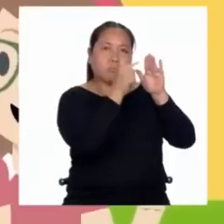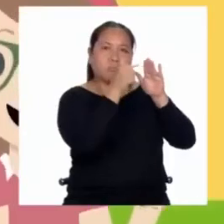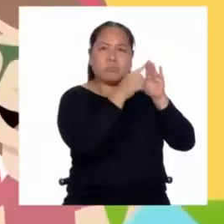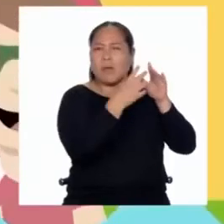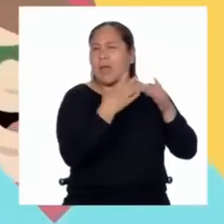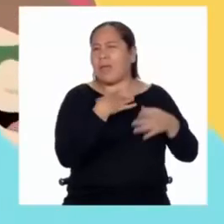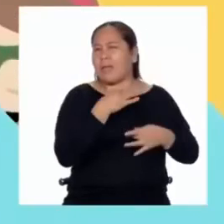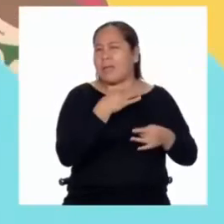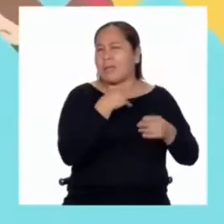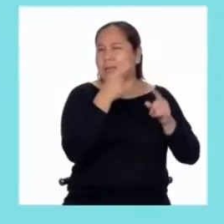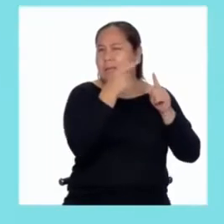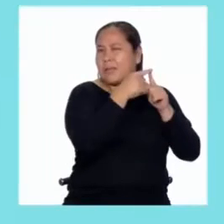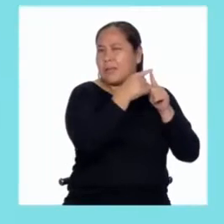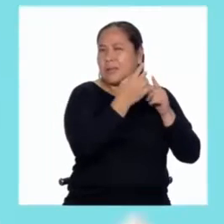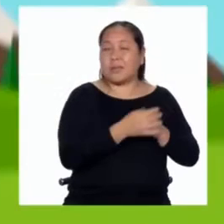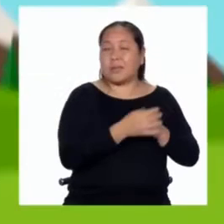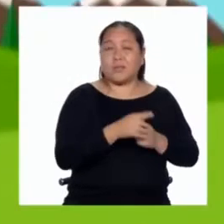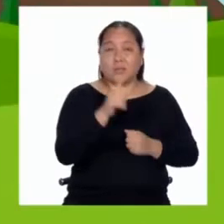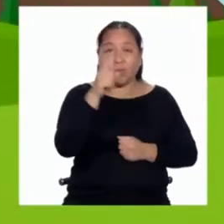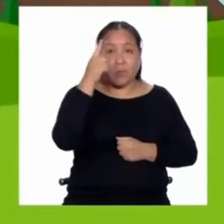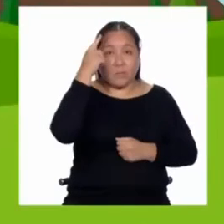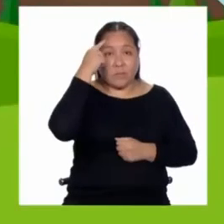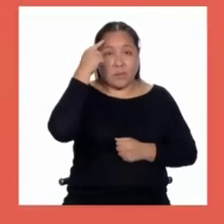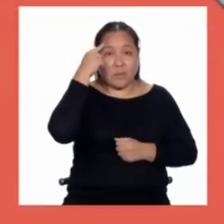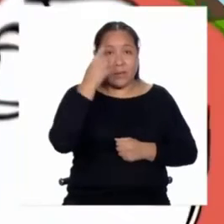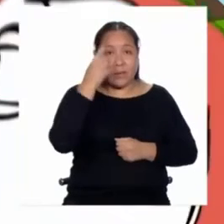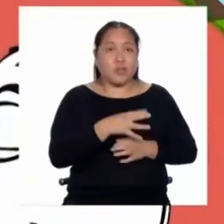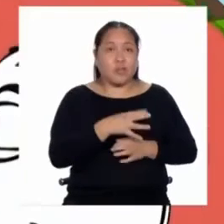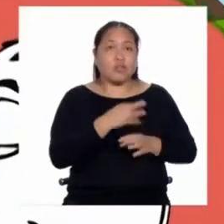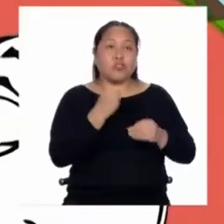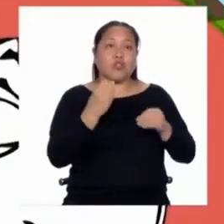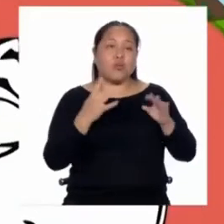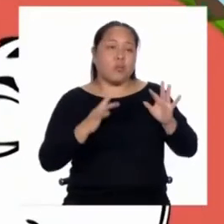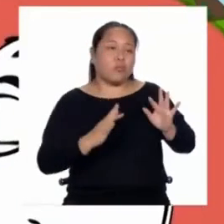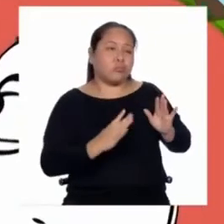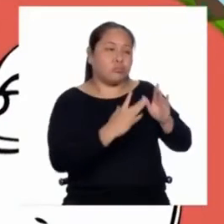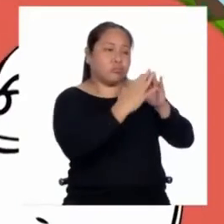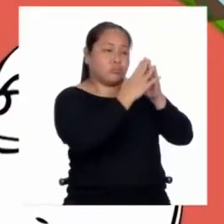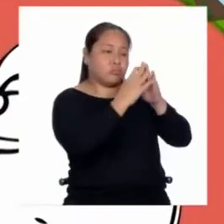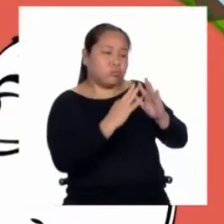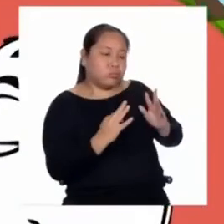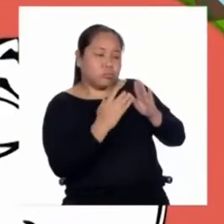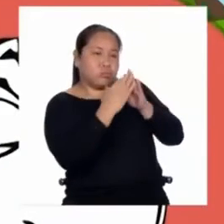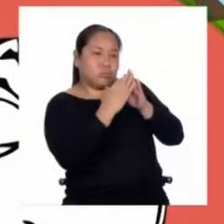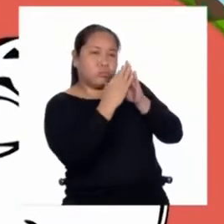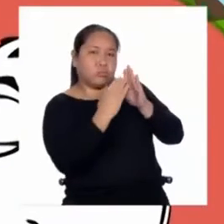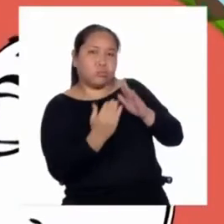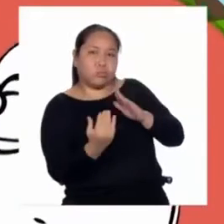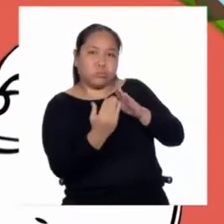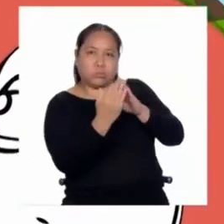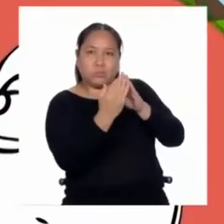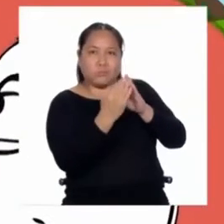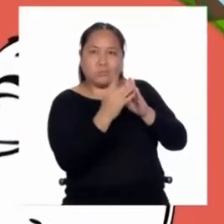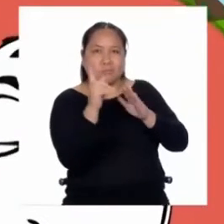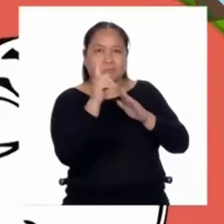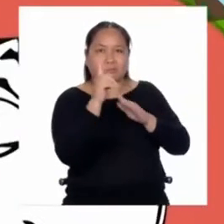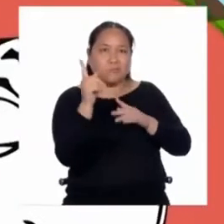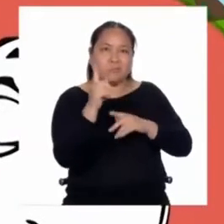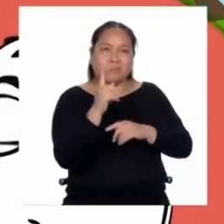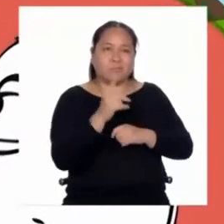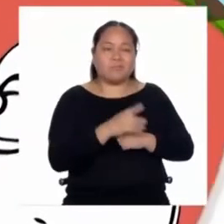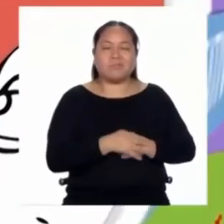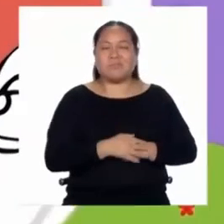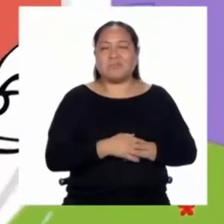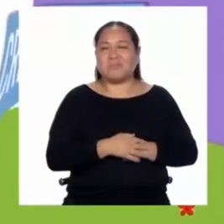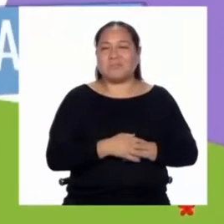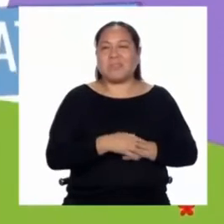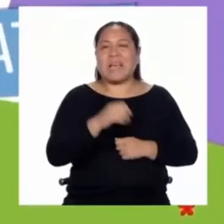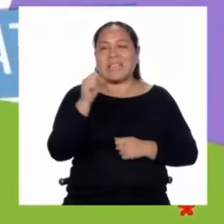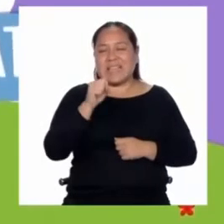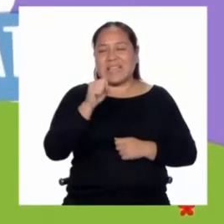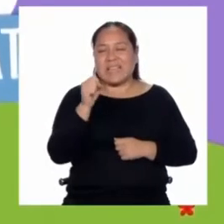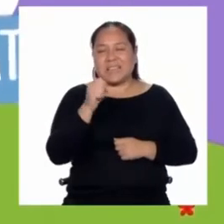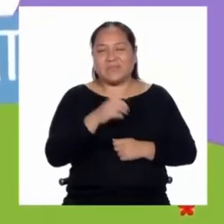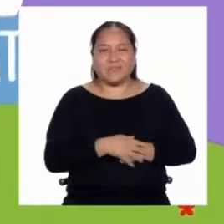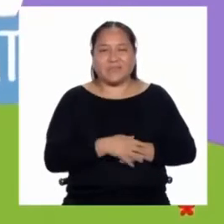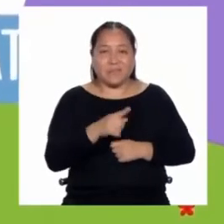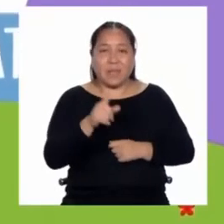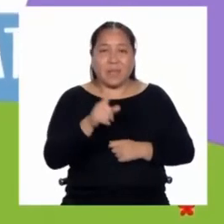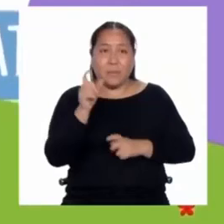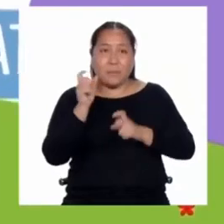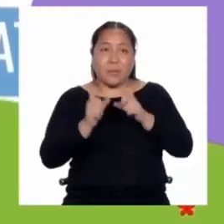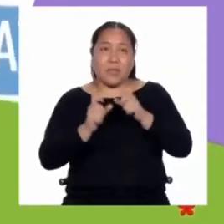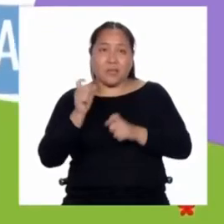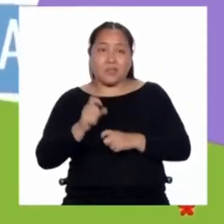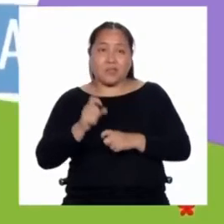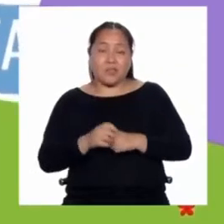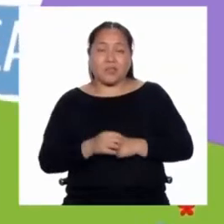aquí? Si crees que solo hay un montón de montañas, una tras otra, la verdad, estás en lo correcto. Pero el ser humano